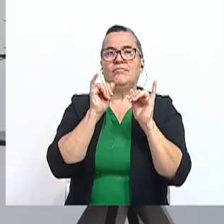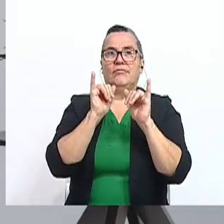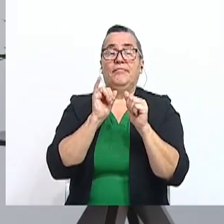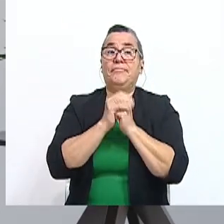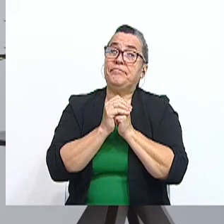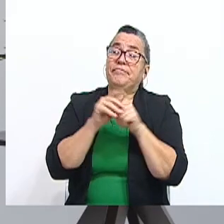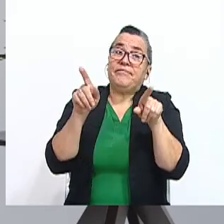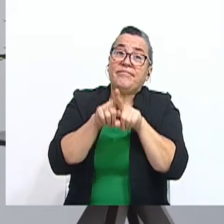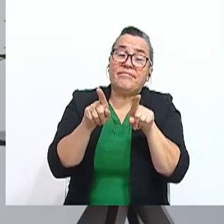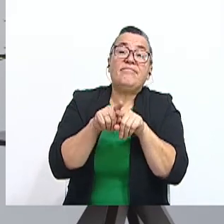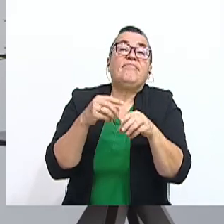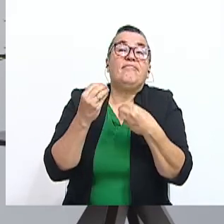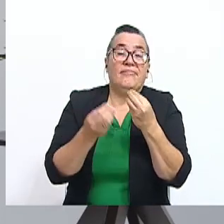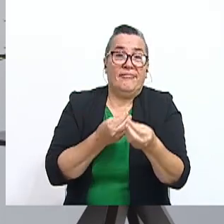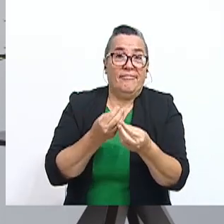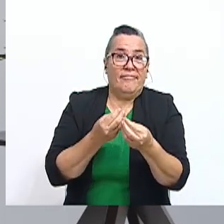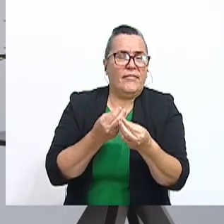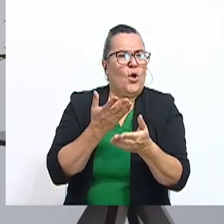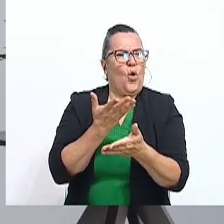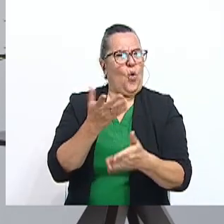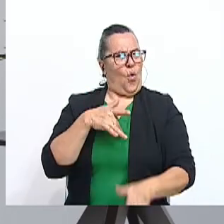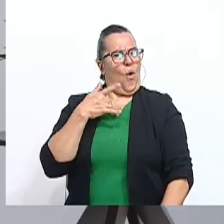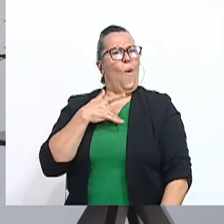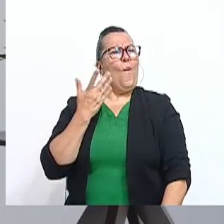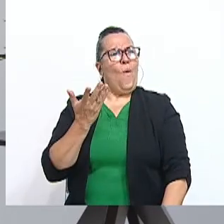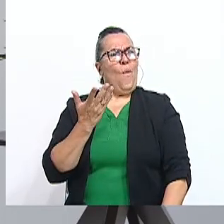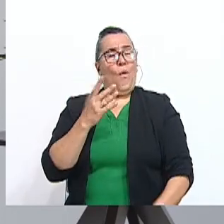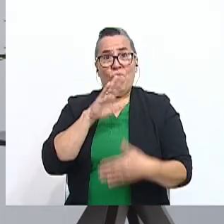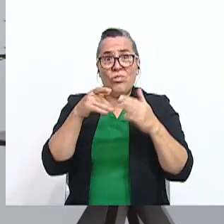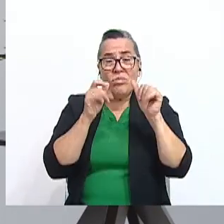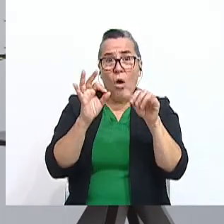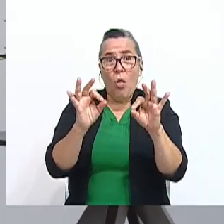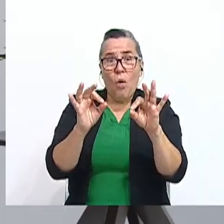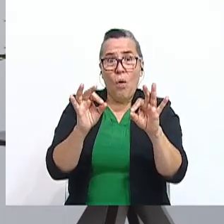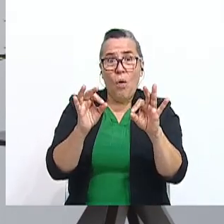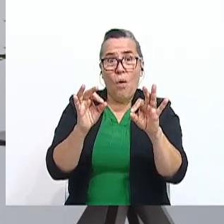Y también, ¿cómo se sintió? ¿Estuvo todo bien?